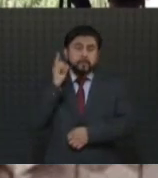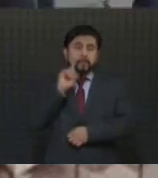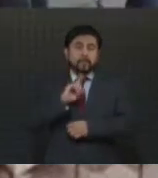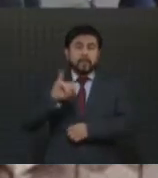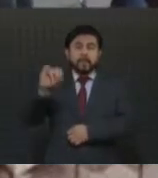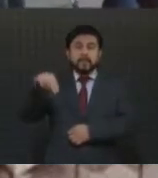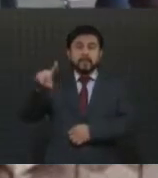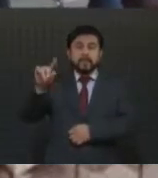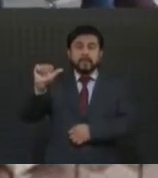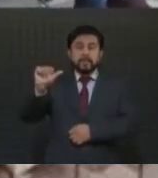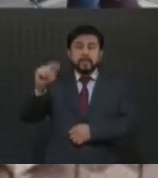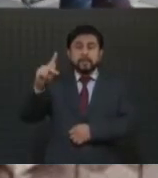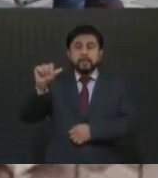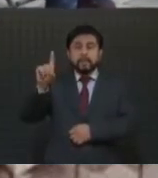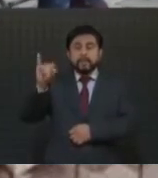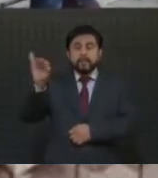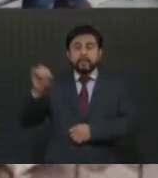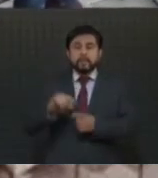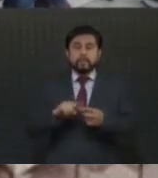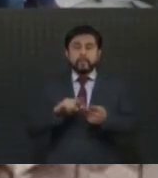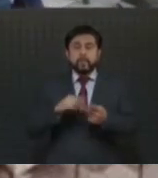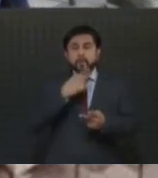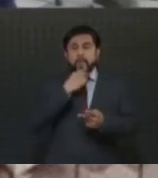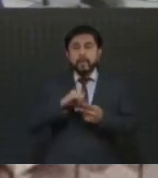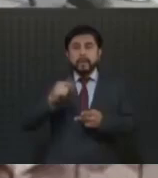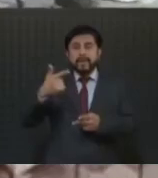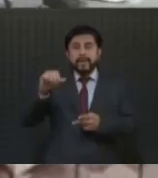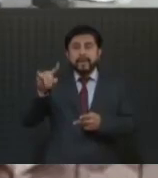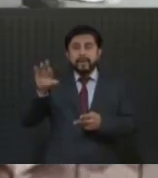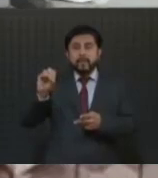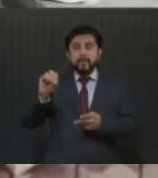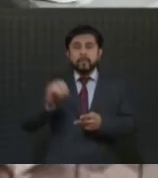Cadena, Gerardo Villanueva Albarrán,